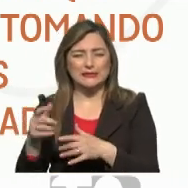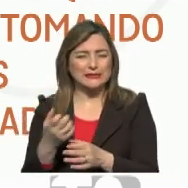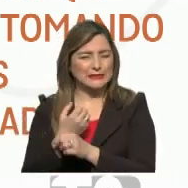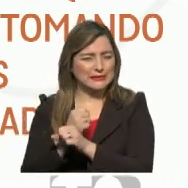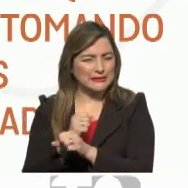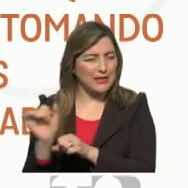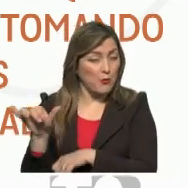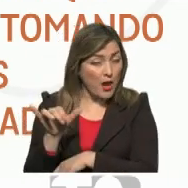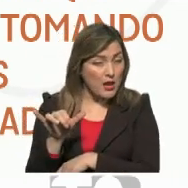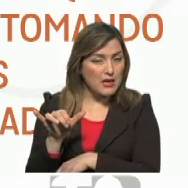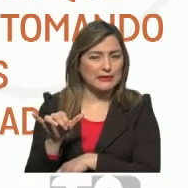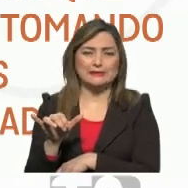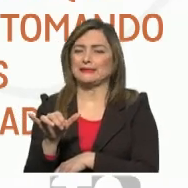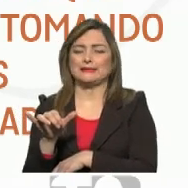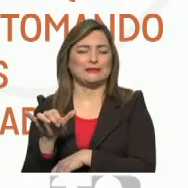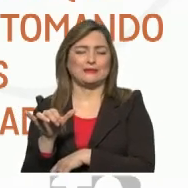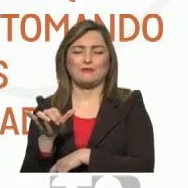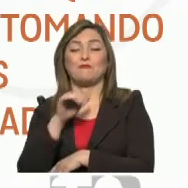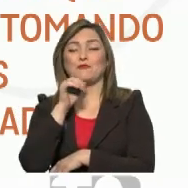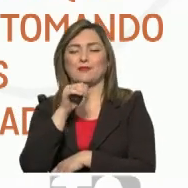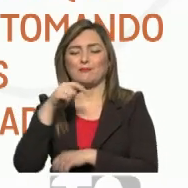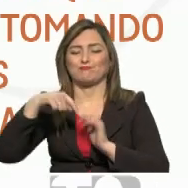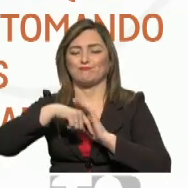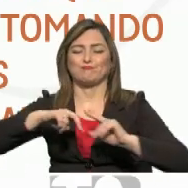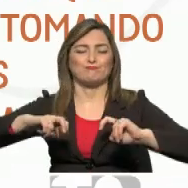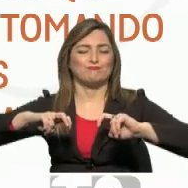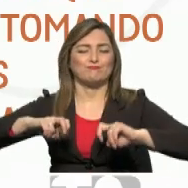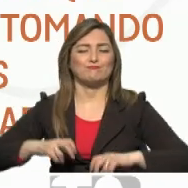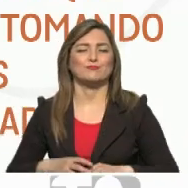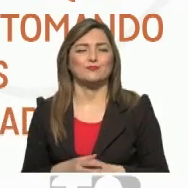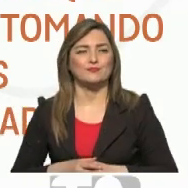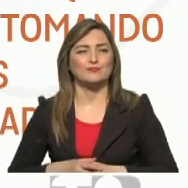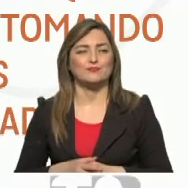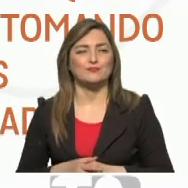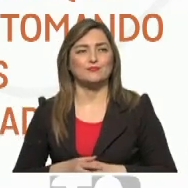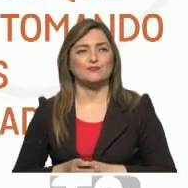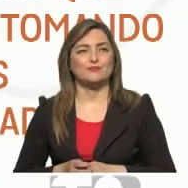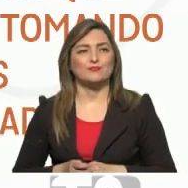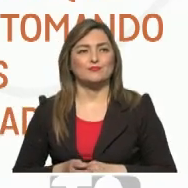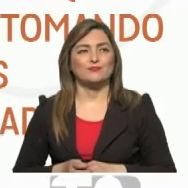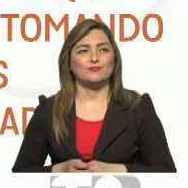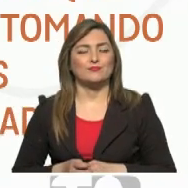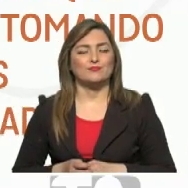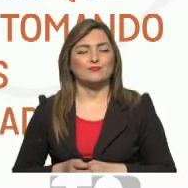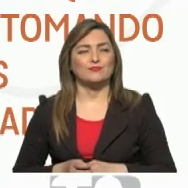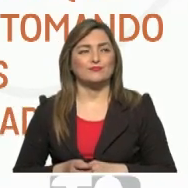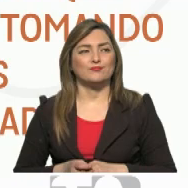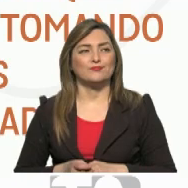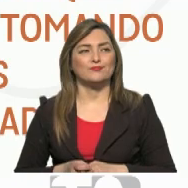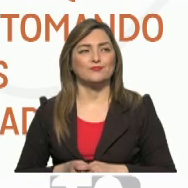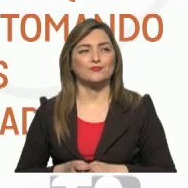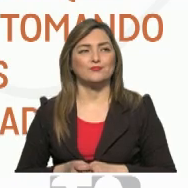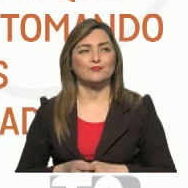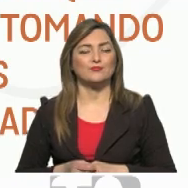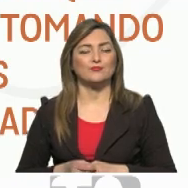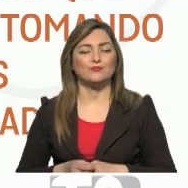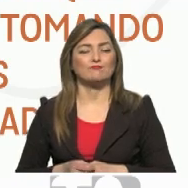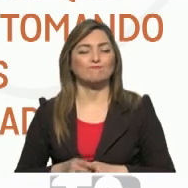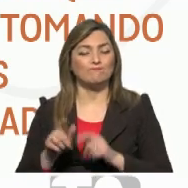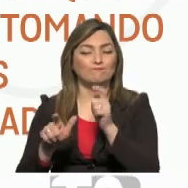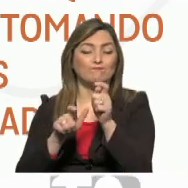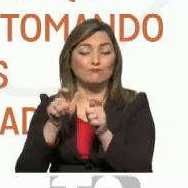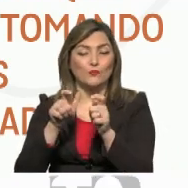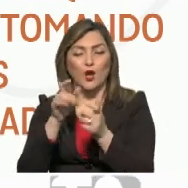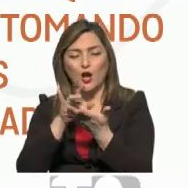inflamatorias inmunomediadas, como por ejemplo aquellos que tienen artritis reumatoidea y que toman Metrotexate. También esas personas que